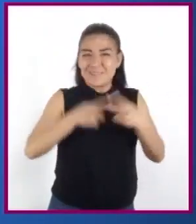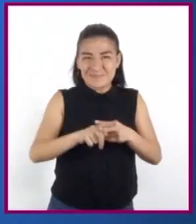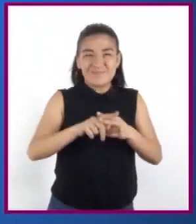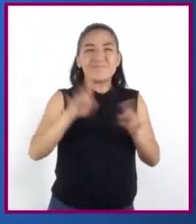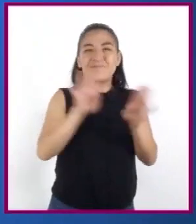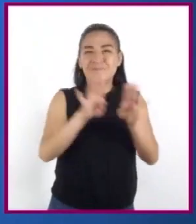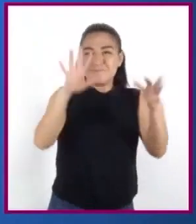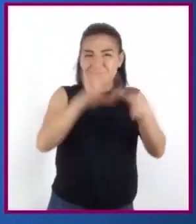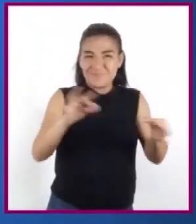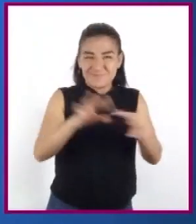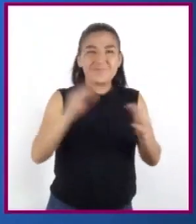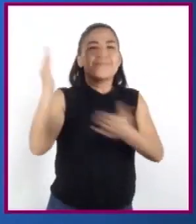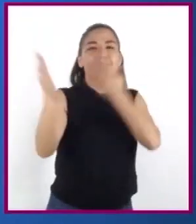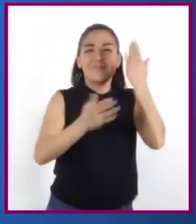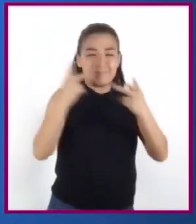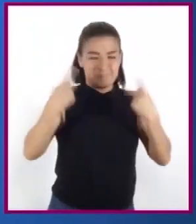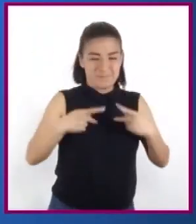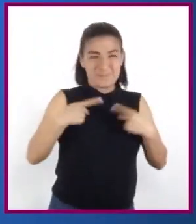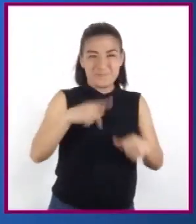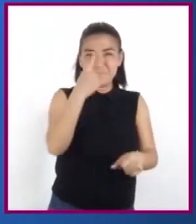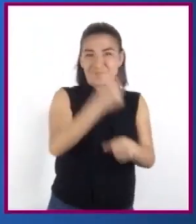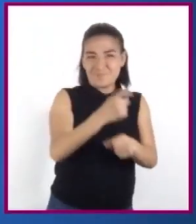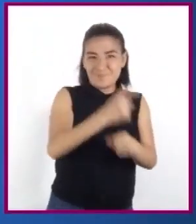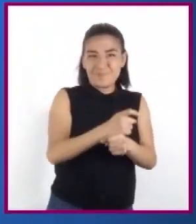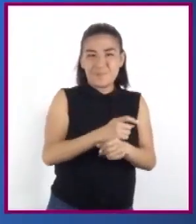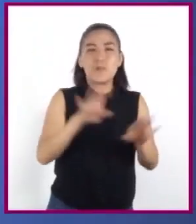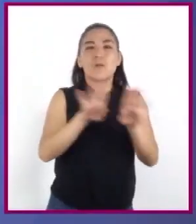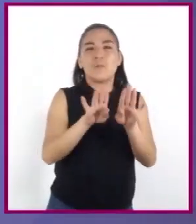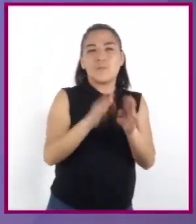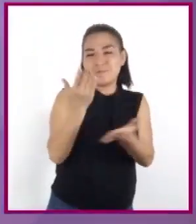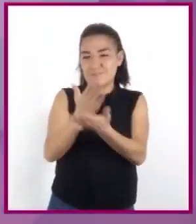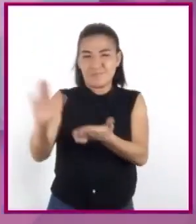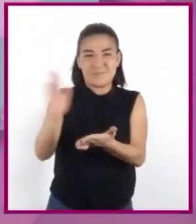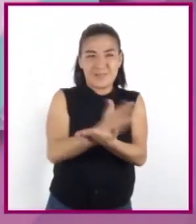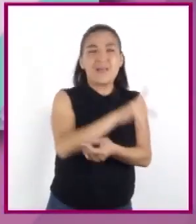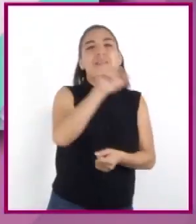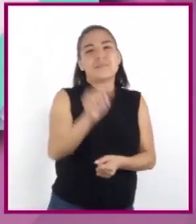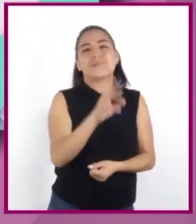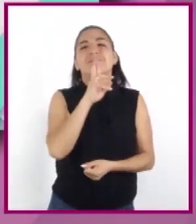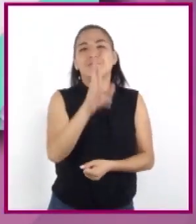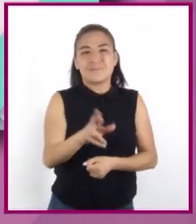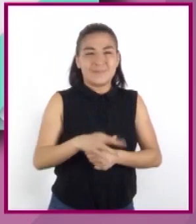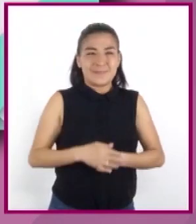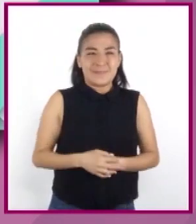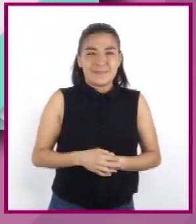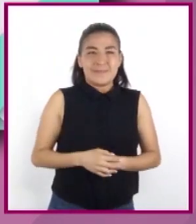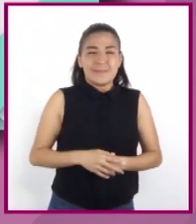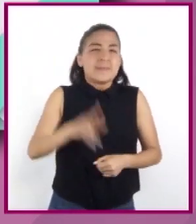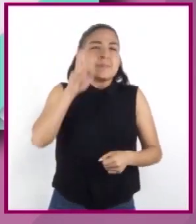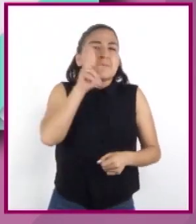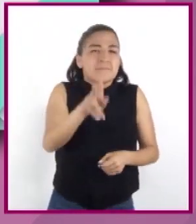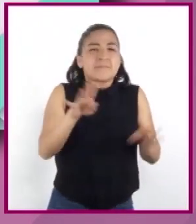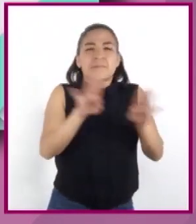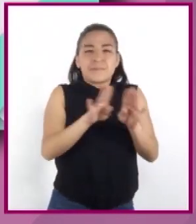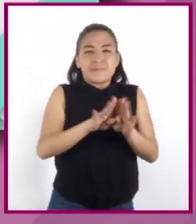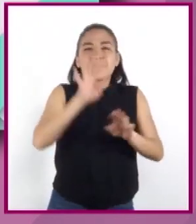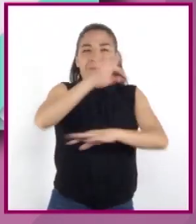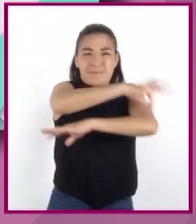la gráfica de la persona 1 por separado y respondamos. Observamos que podemos